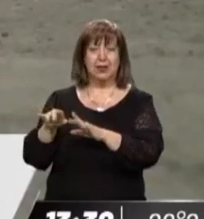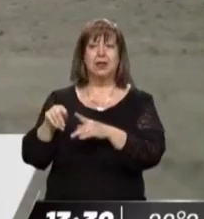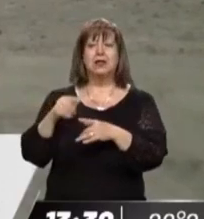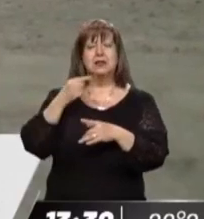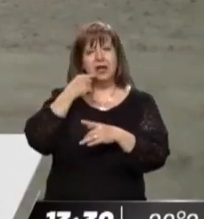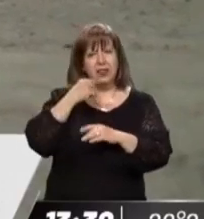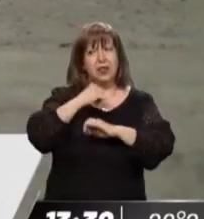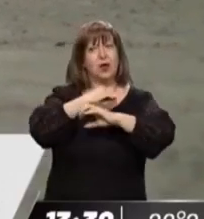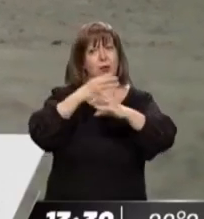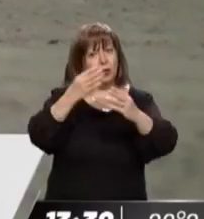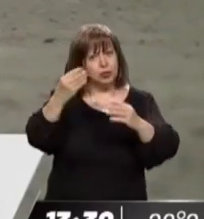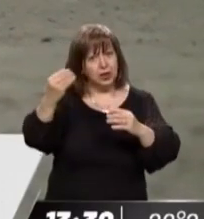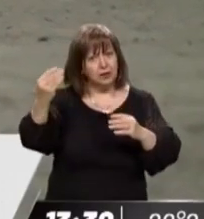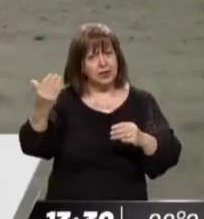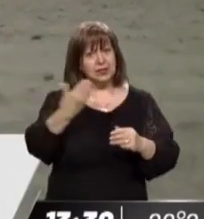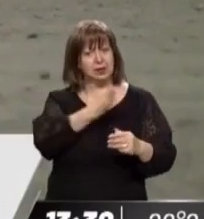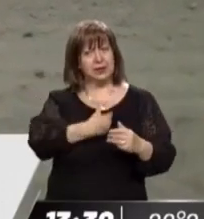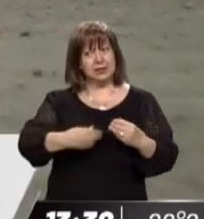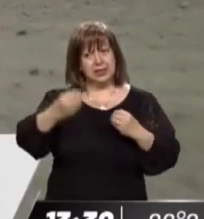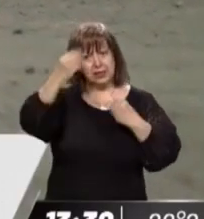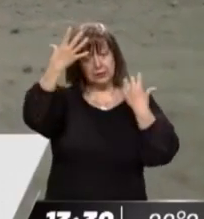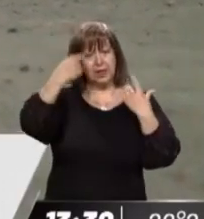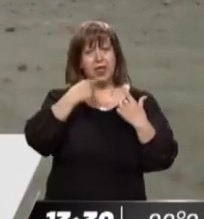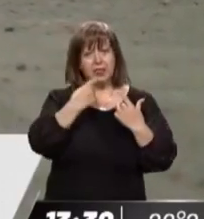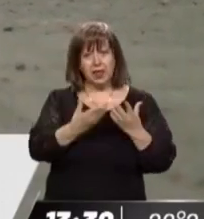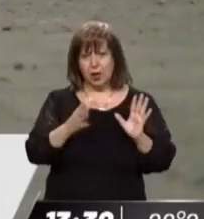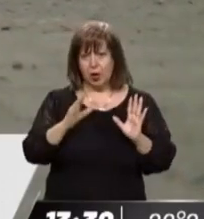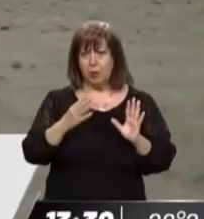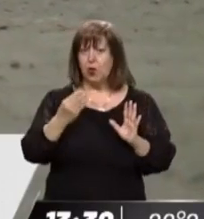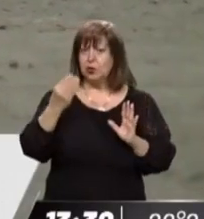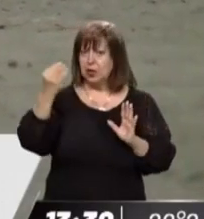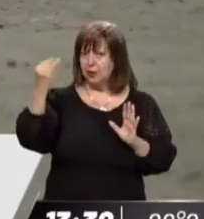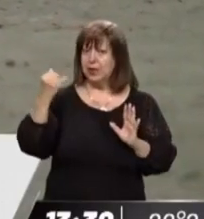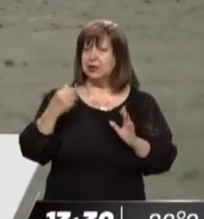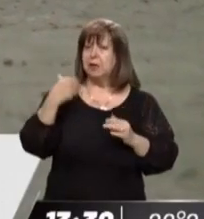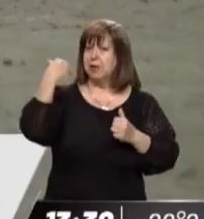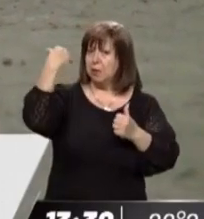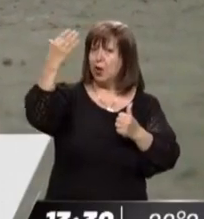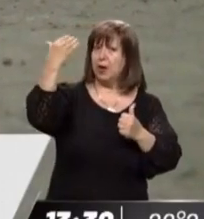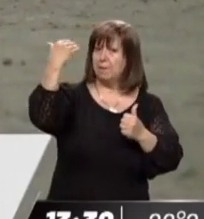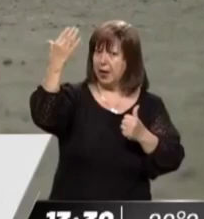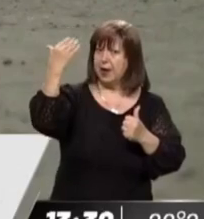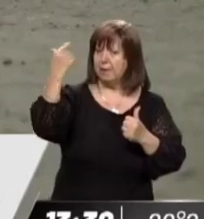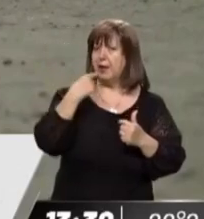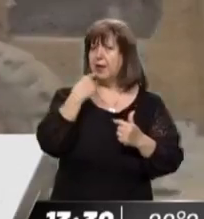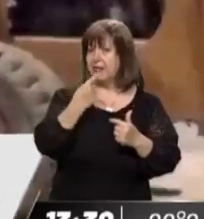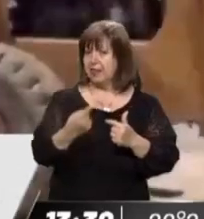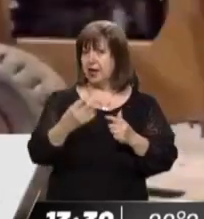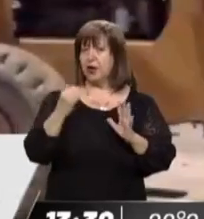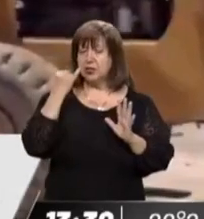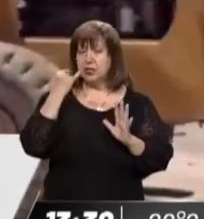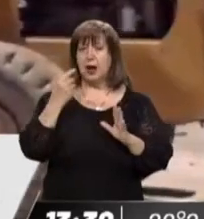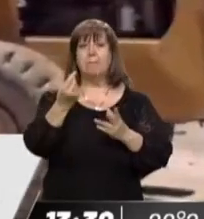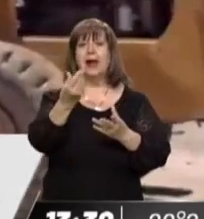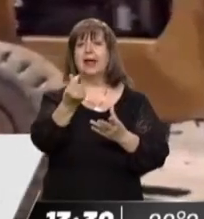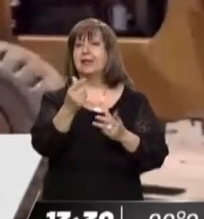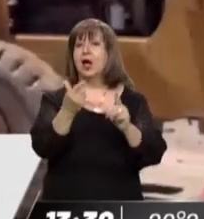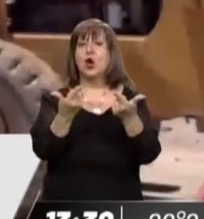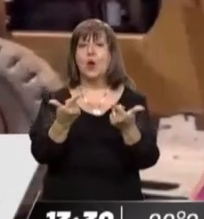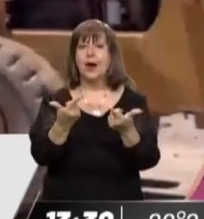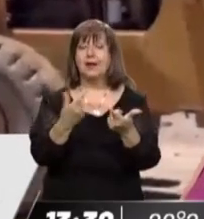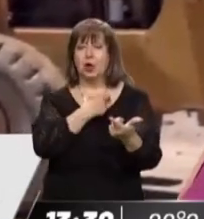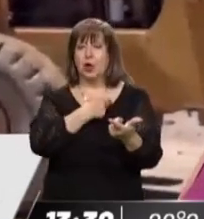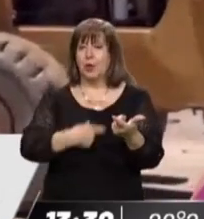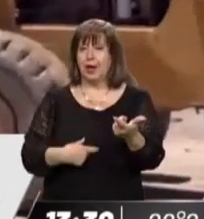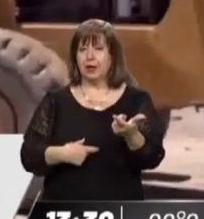asumiera y que ratificara las medidas, lo que estuvo diciendo durante toda la campaña, ¿no? Que no había plata y que